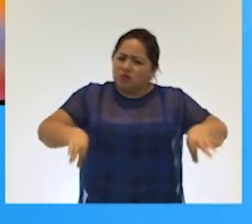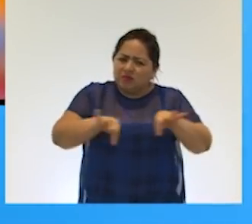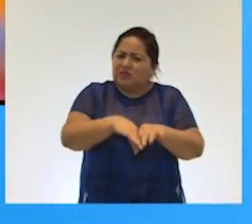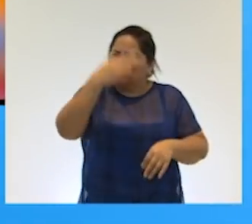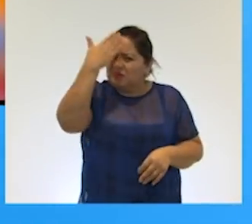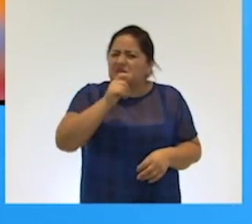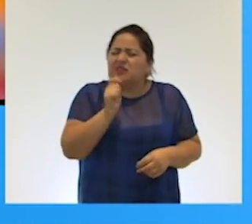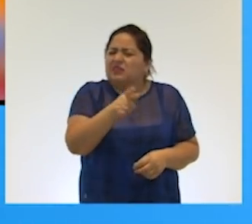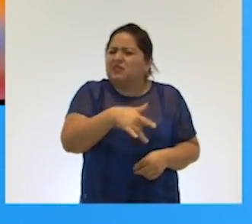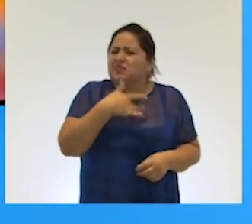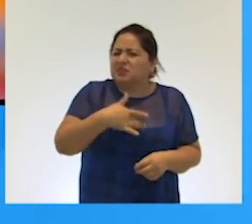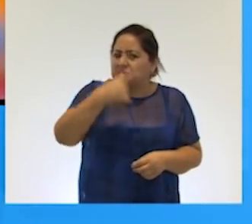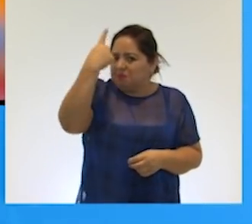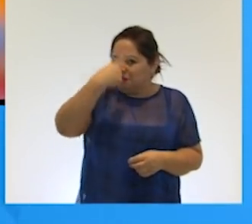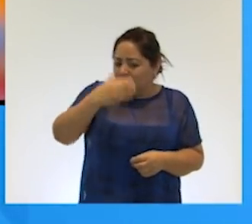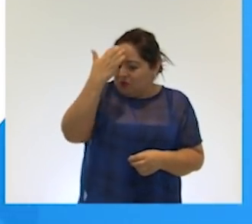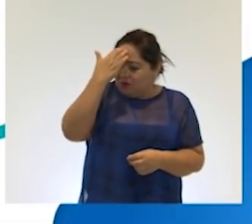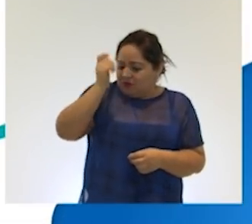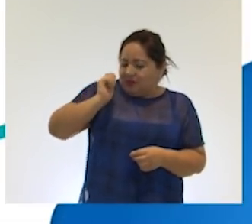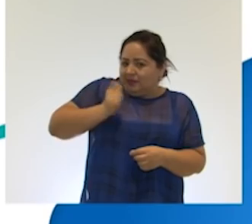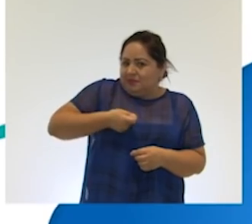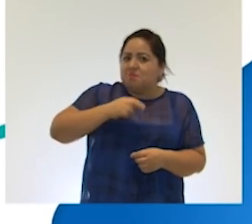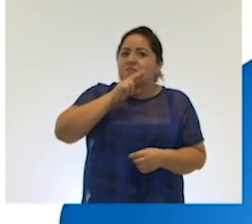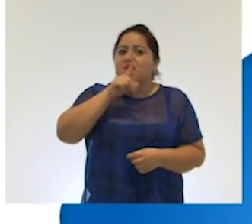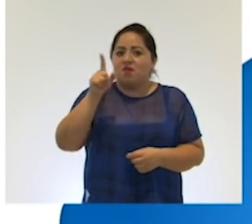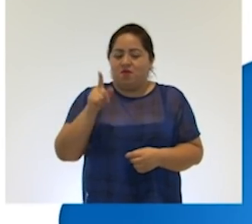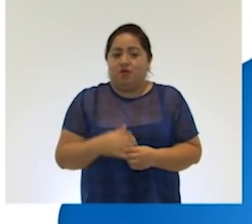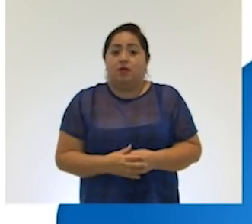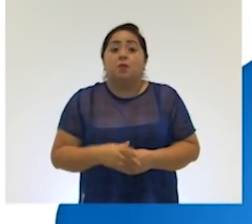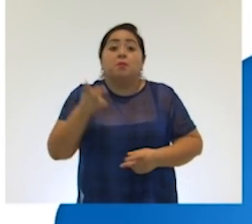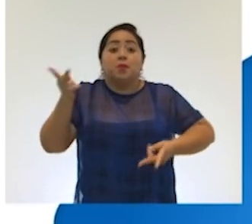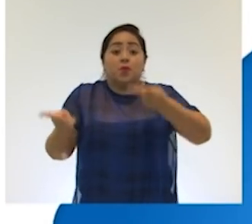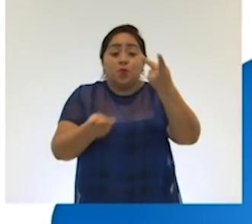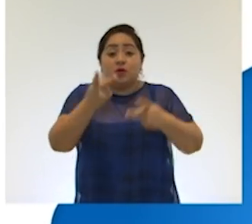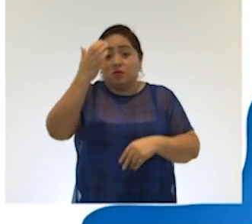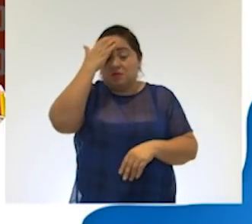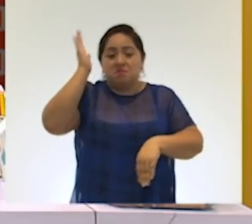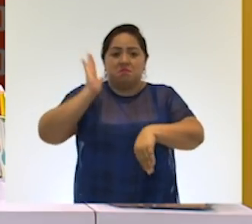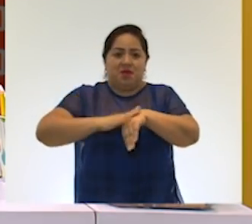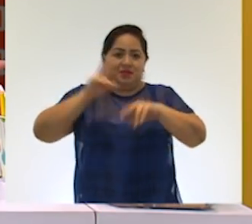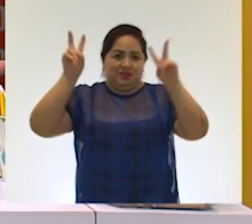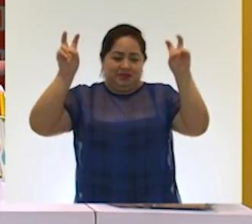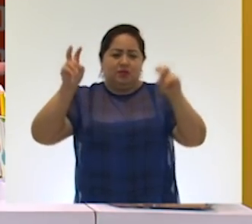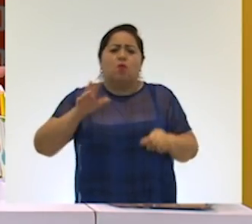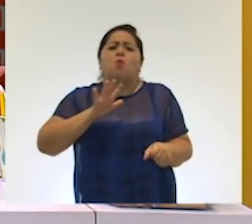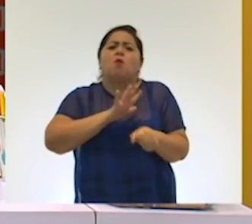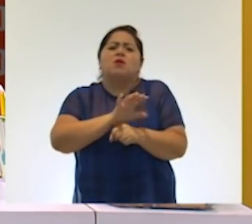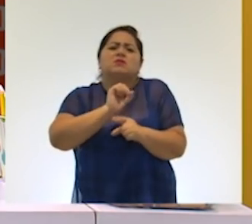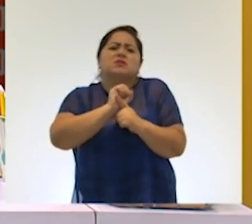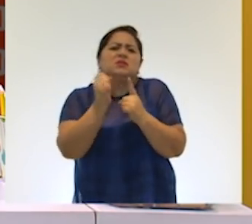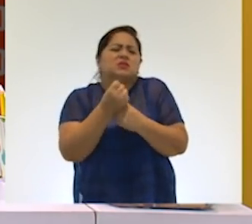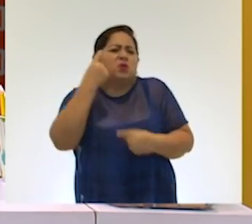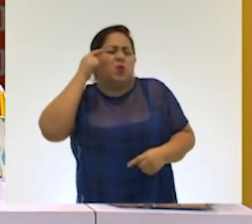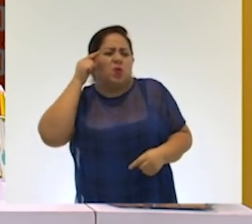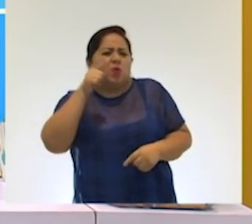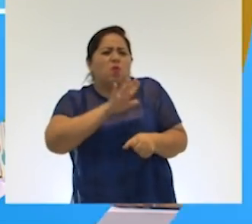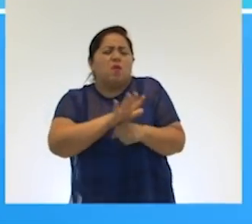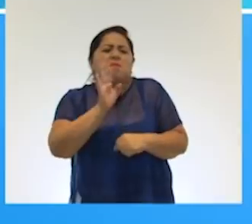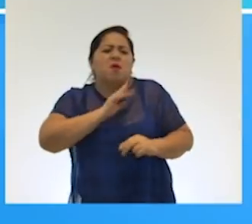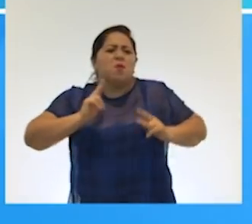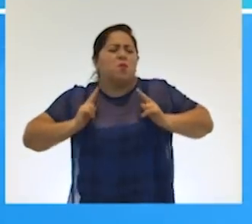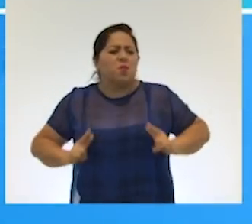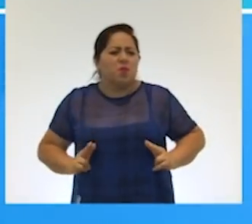lo que sentimos para conocernos mejor. Preguntas para pensar más sobre el tema. ¿Qué situaciones te enojan o ponen de mal